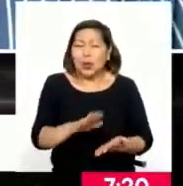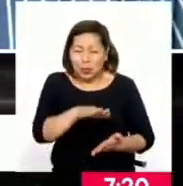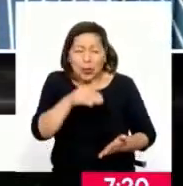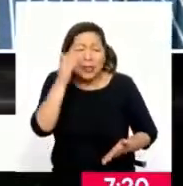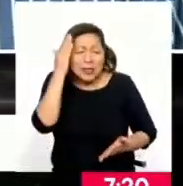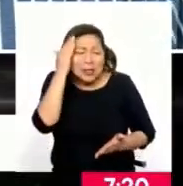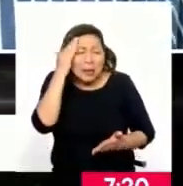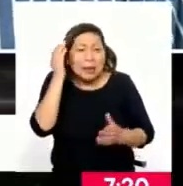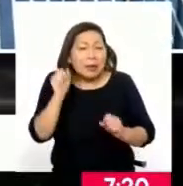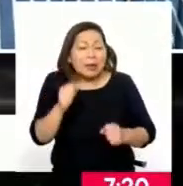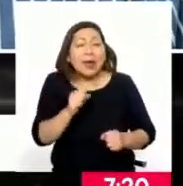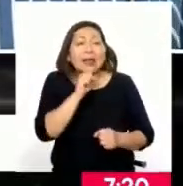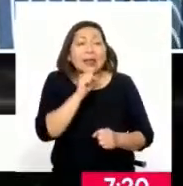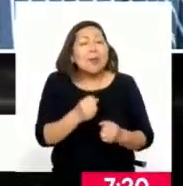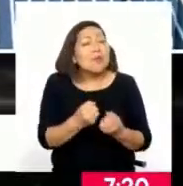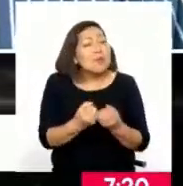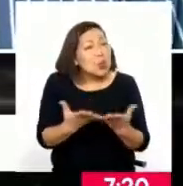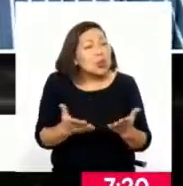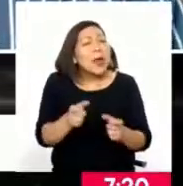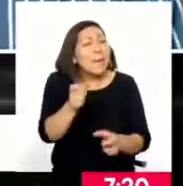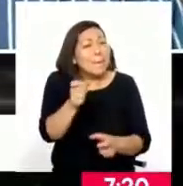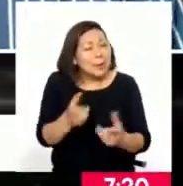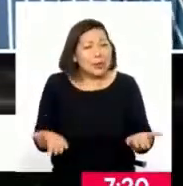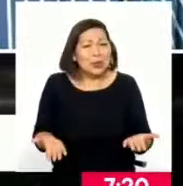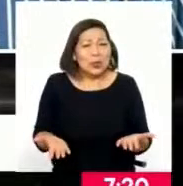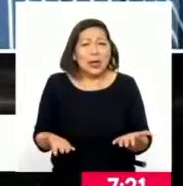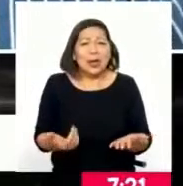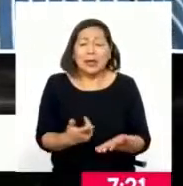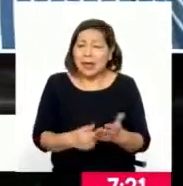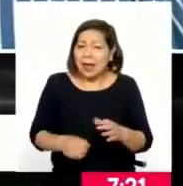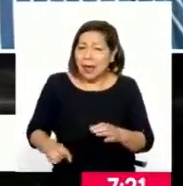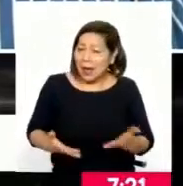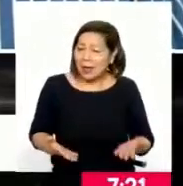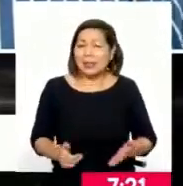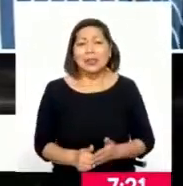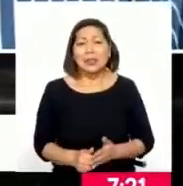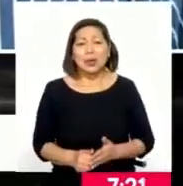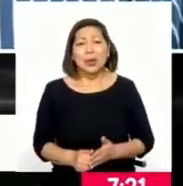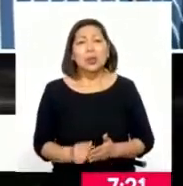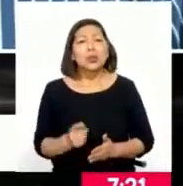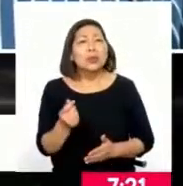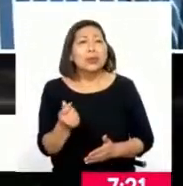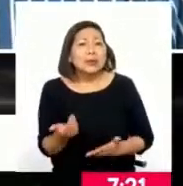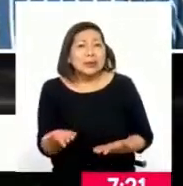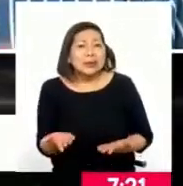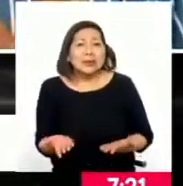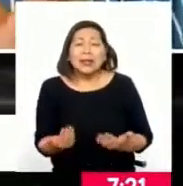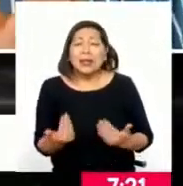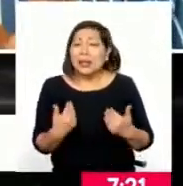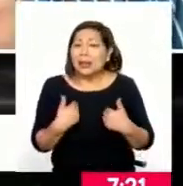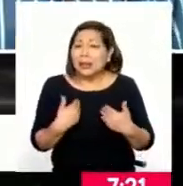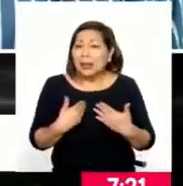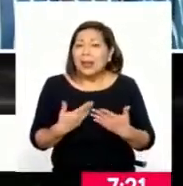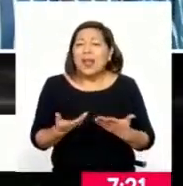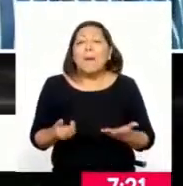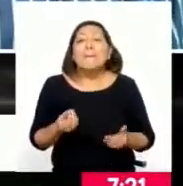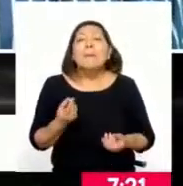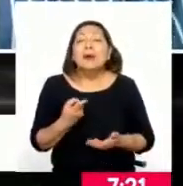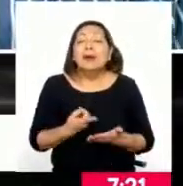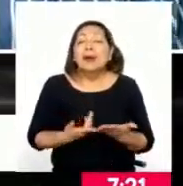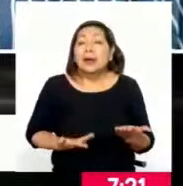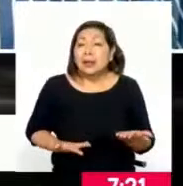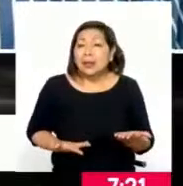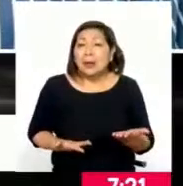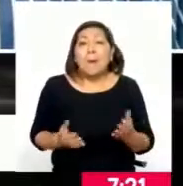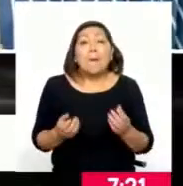que en diciembre muchas personas que realizan su economía la tienen fundamentada